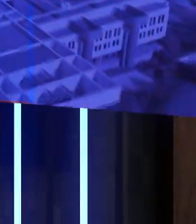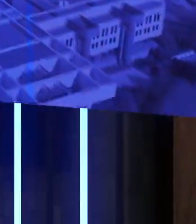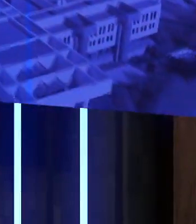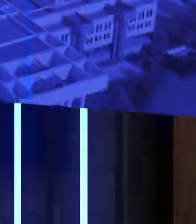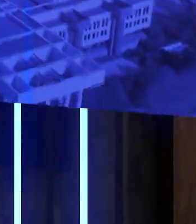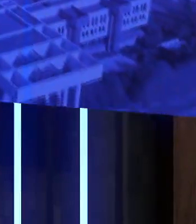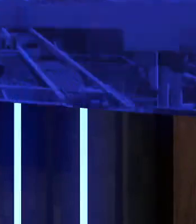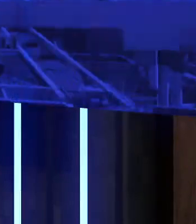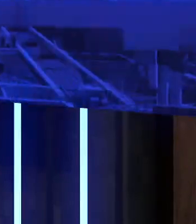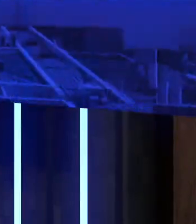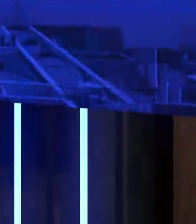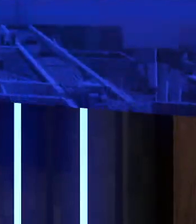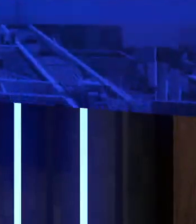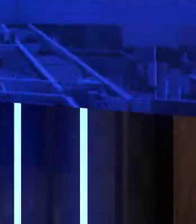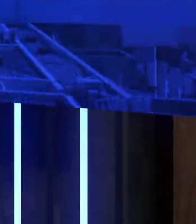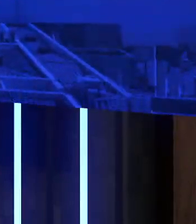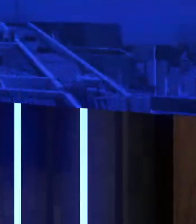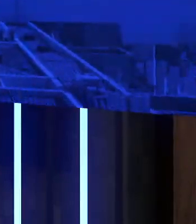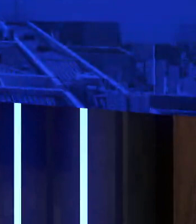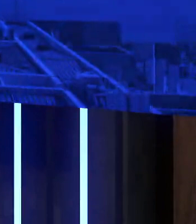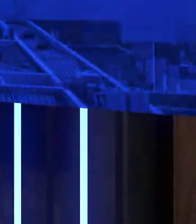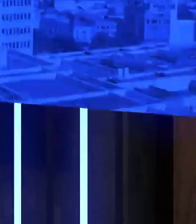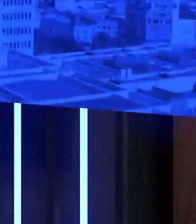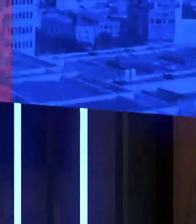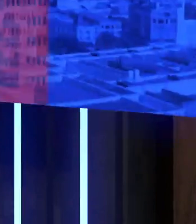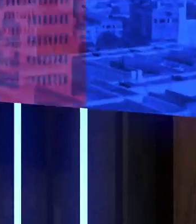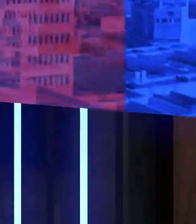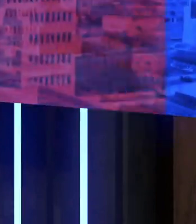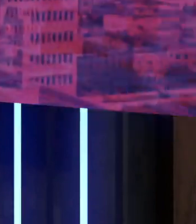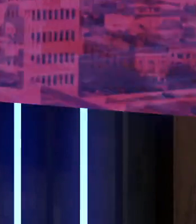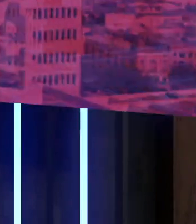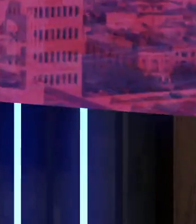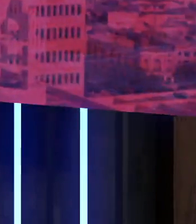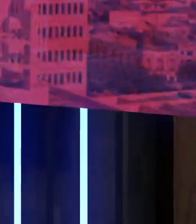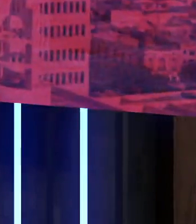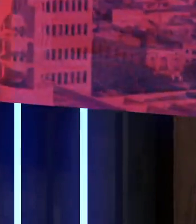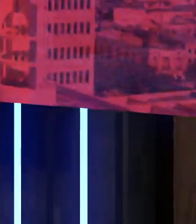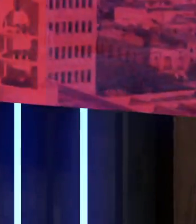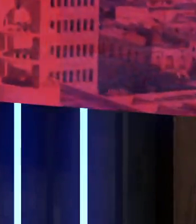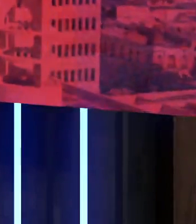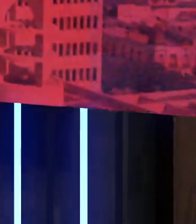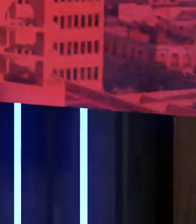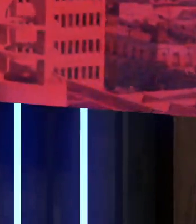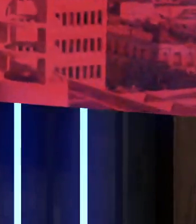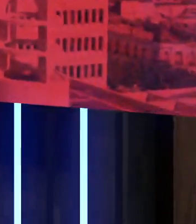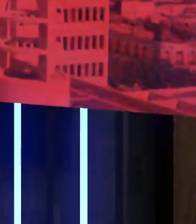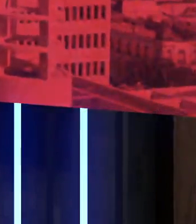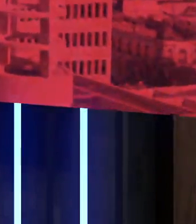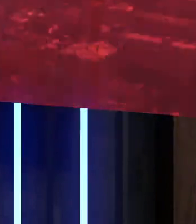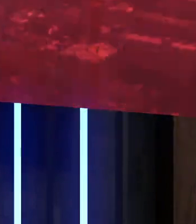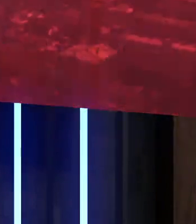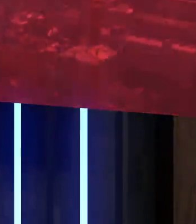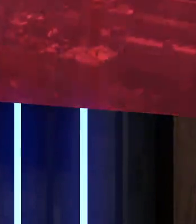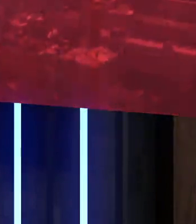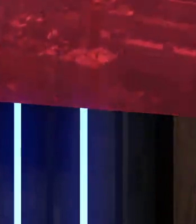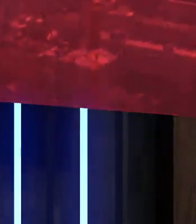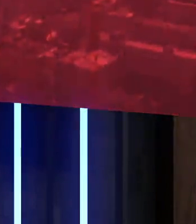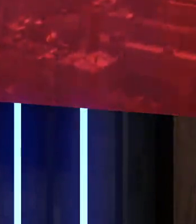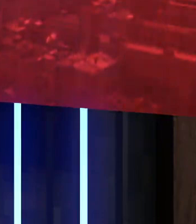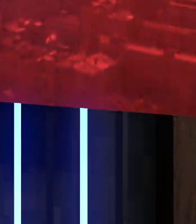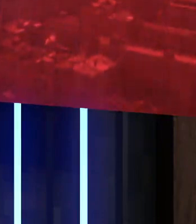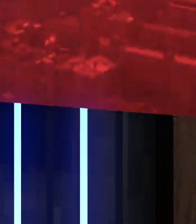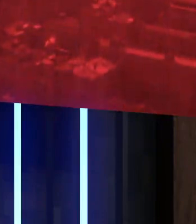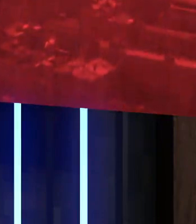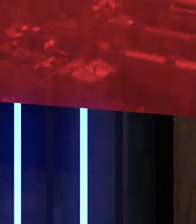Secretaría Ejecutiva del Sistema deberá entregar un informe anual de resultados al Ministerio de Desarrollo Social para precisar qué